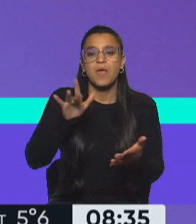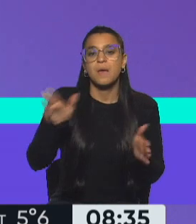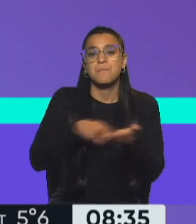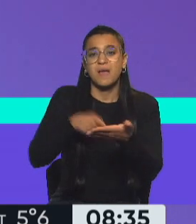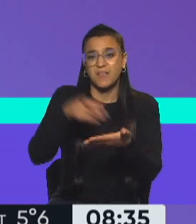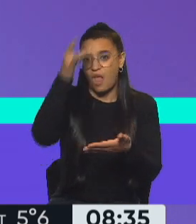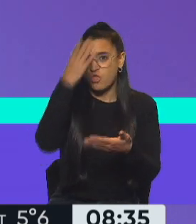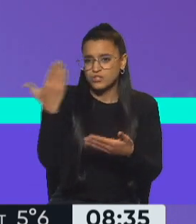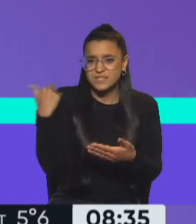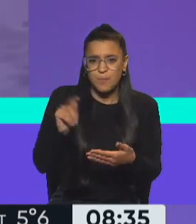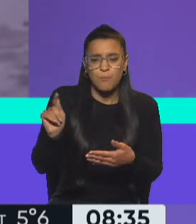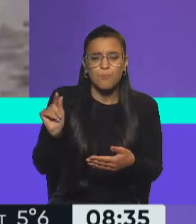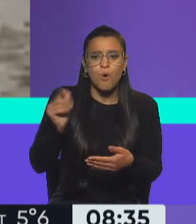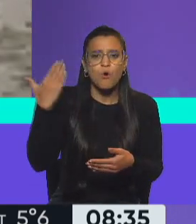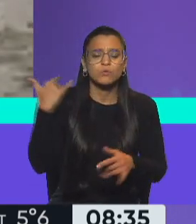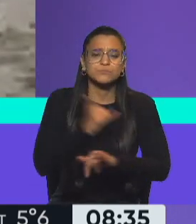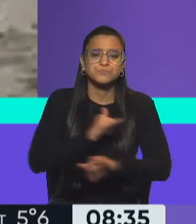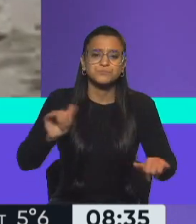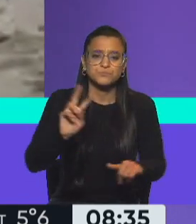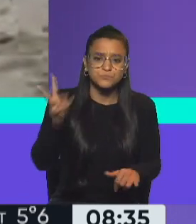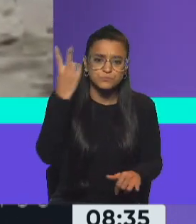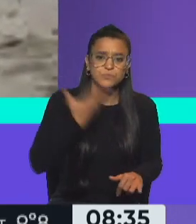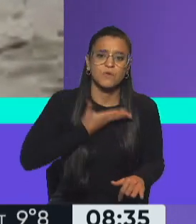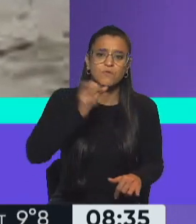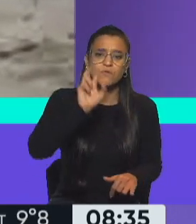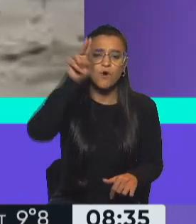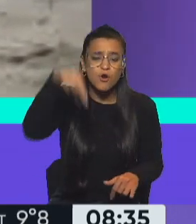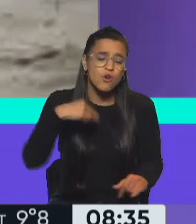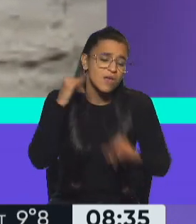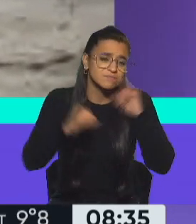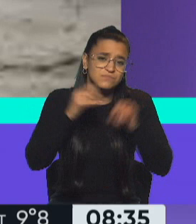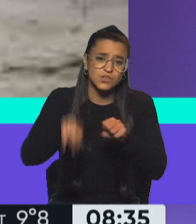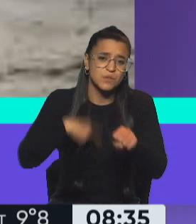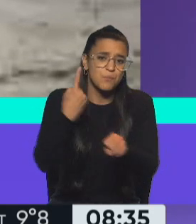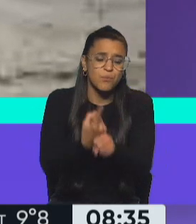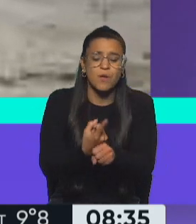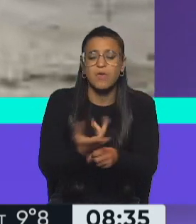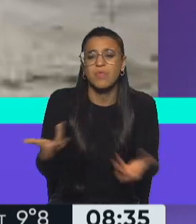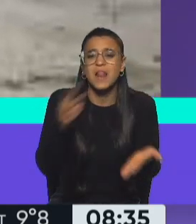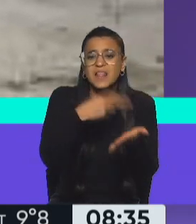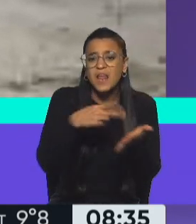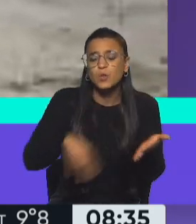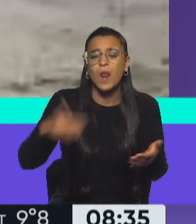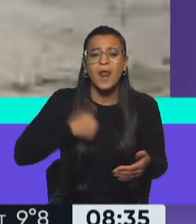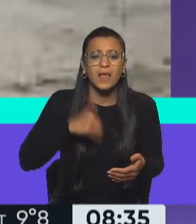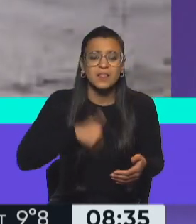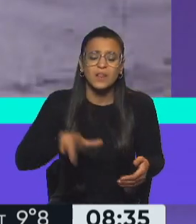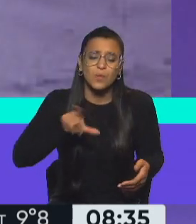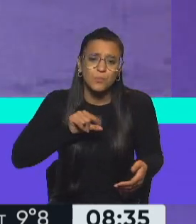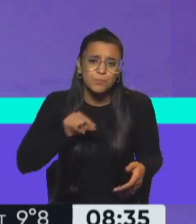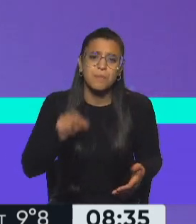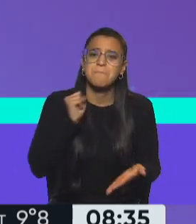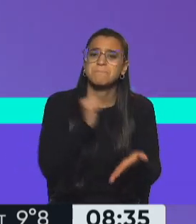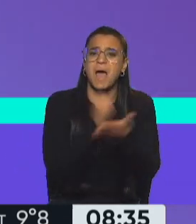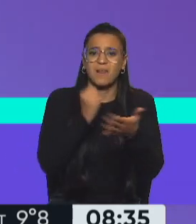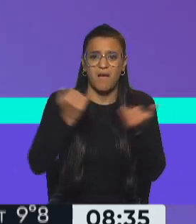hace muy poquitas horas. La muerte de Forn es inexplicable, enluta la literatura argentina, dejó su marca